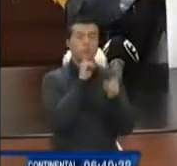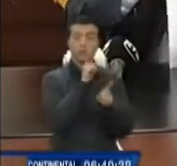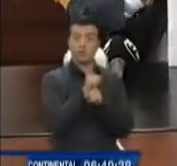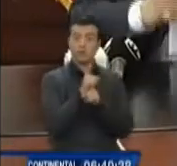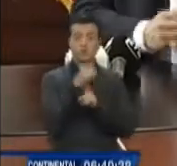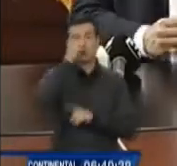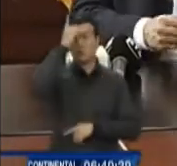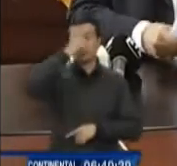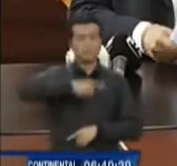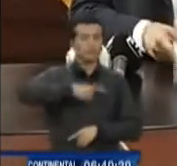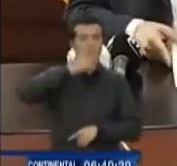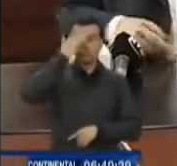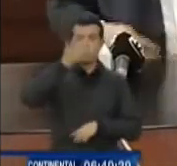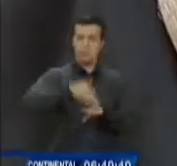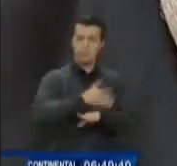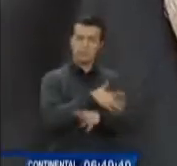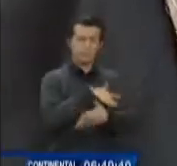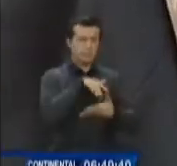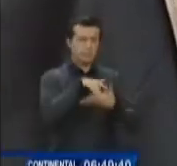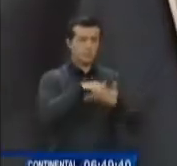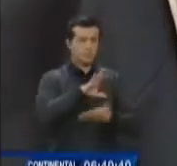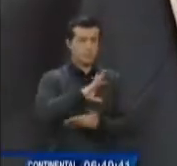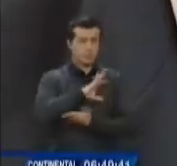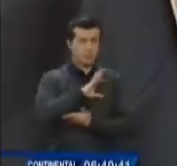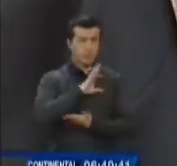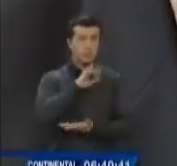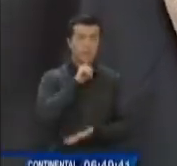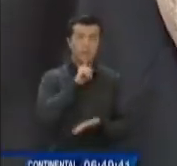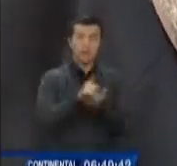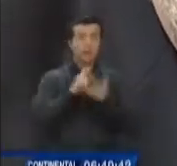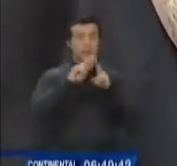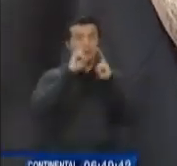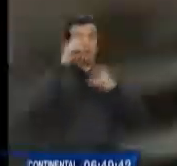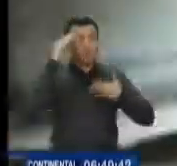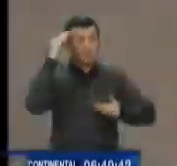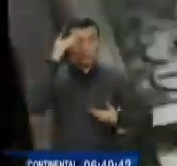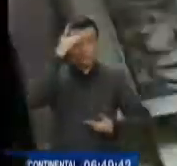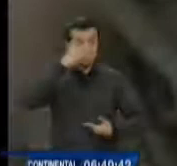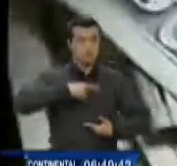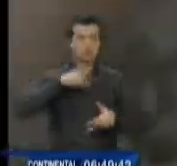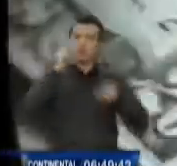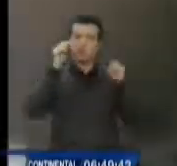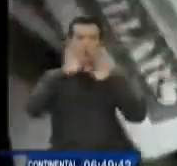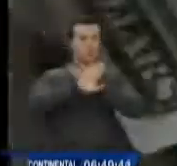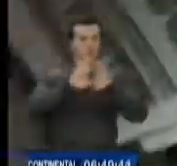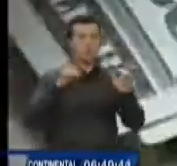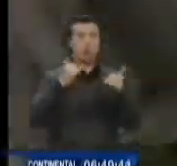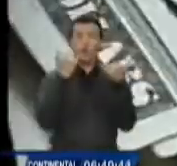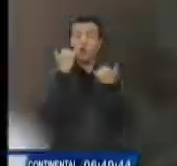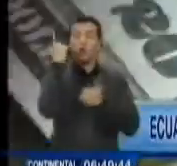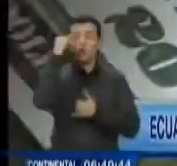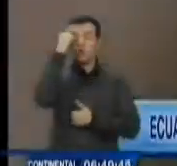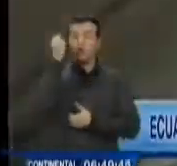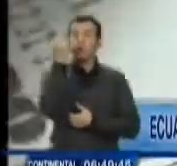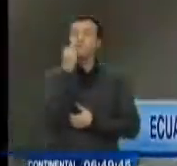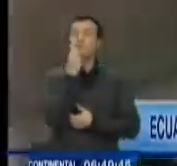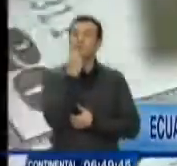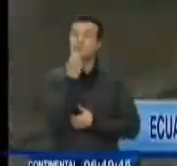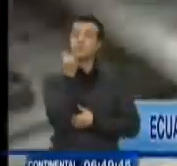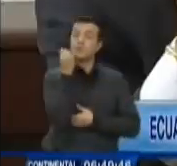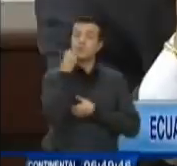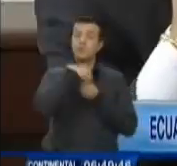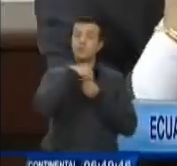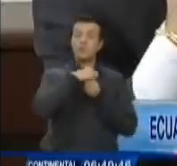que la decisión se la tomó en base a estudios técnicos y no obedece a consideraciones de carácter político, pues el país ahorrará al año 337 millones